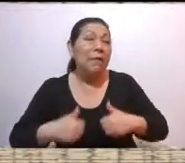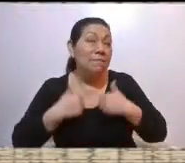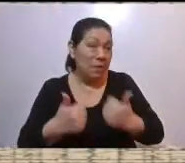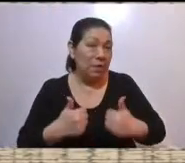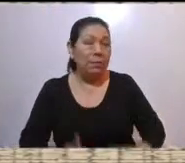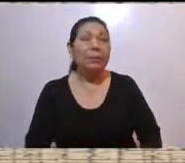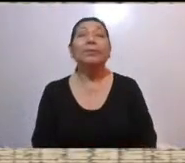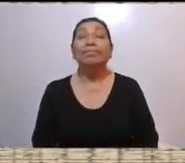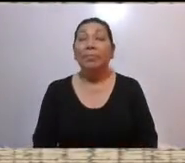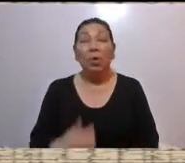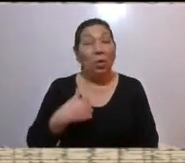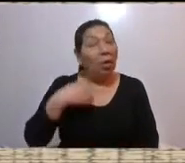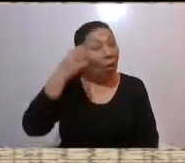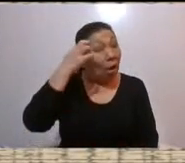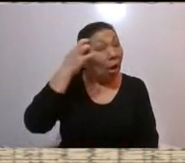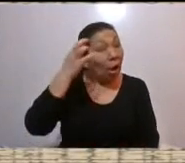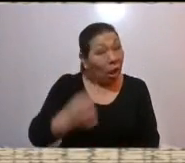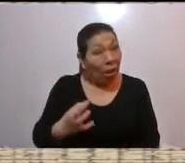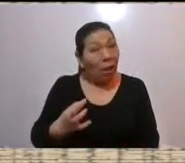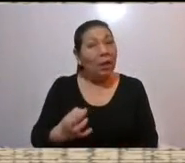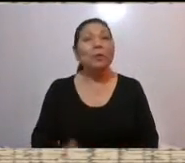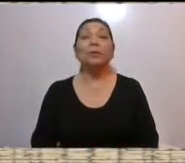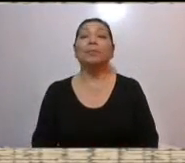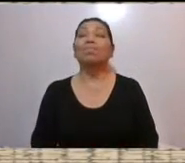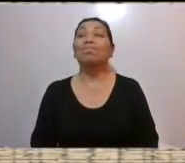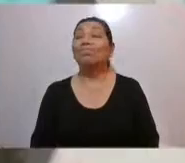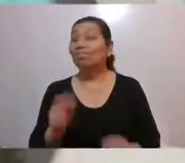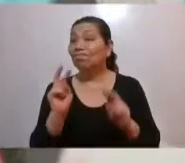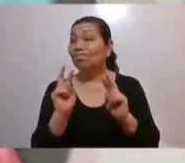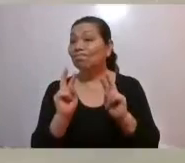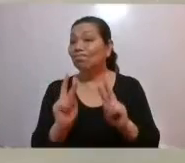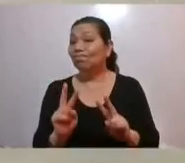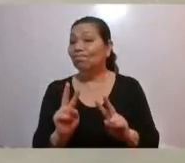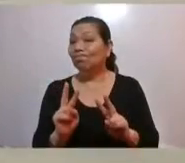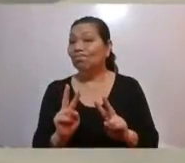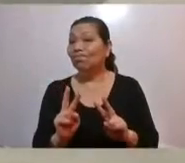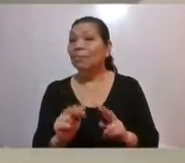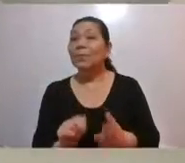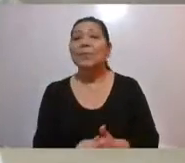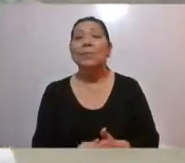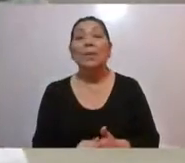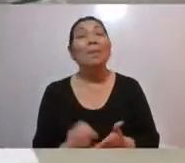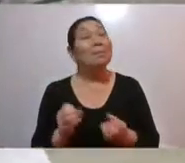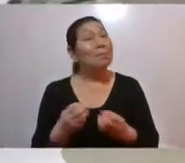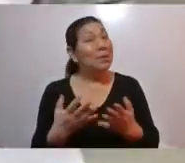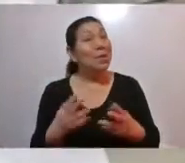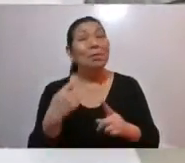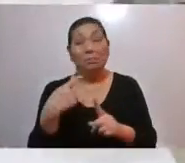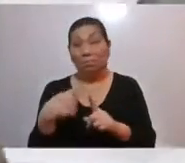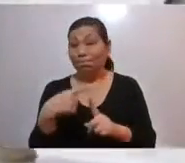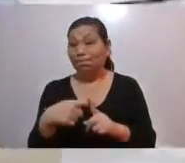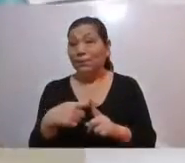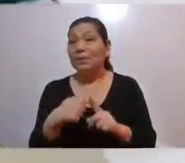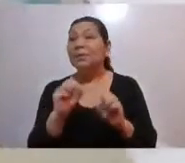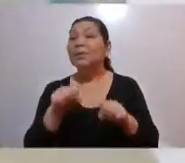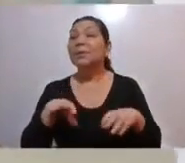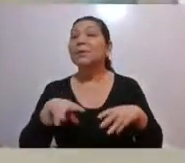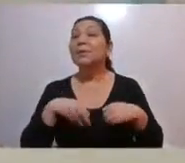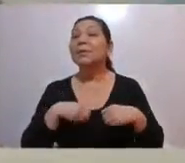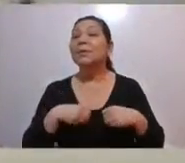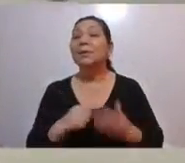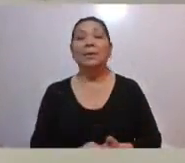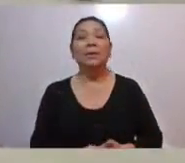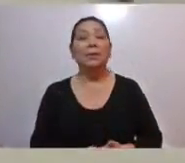rural? Yo creo que desde la mirada que podamos apreciar resulta bastante positiva